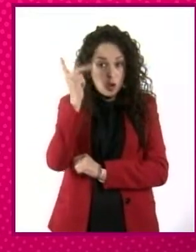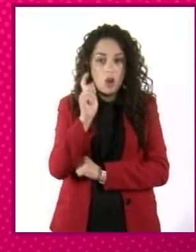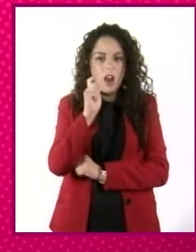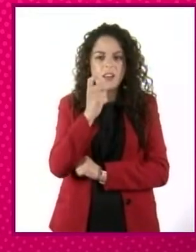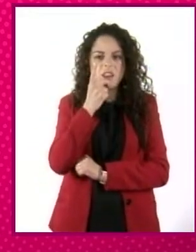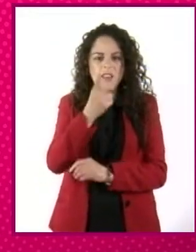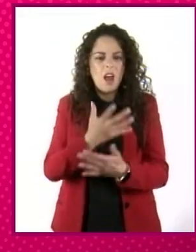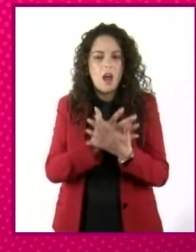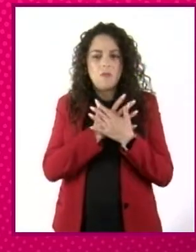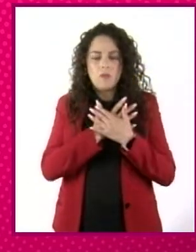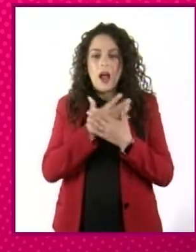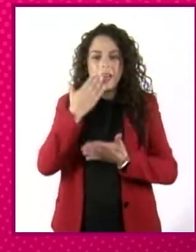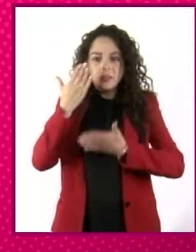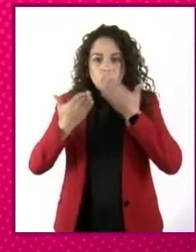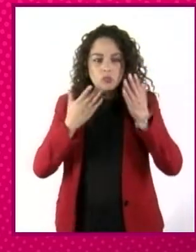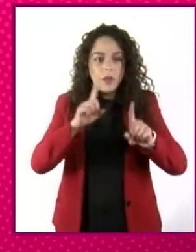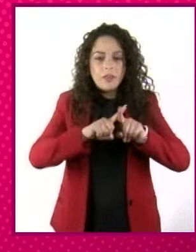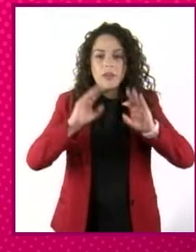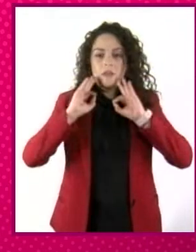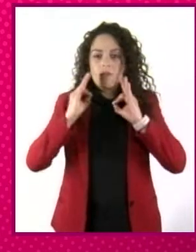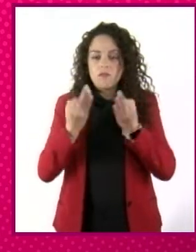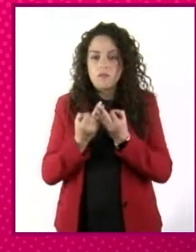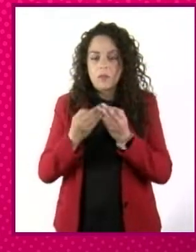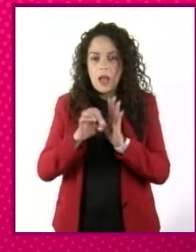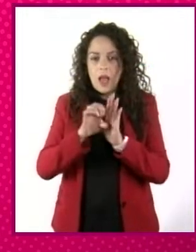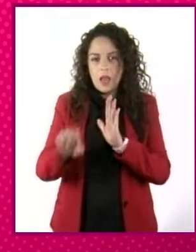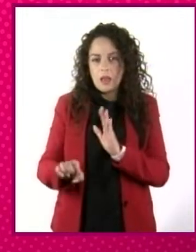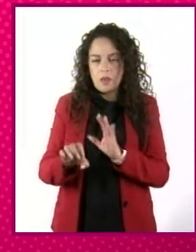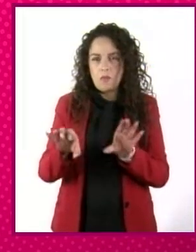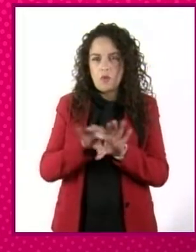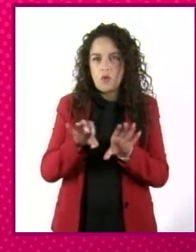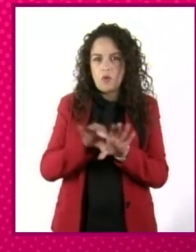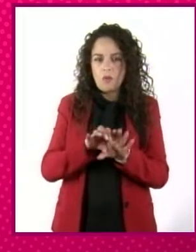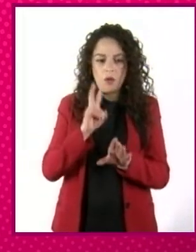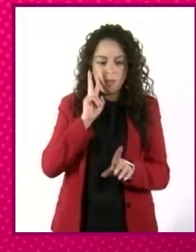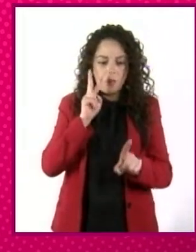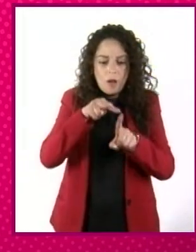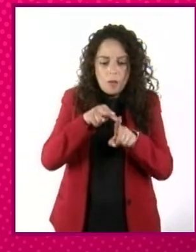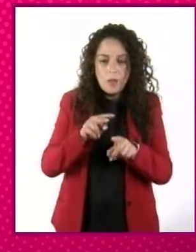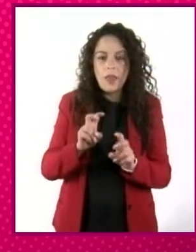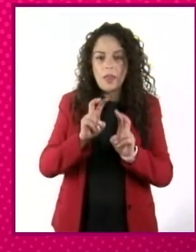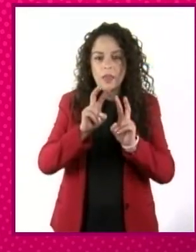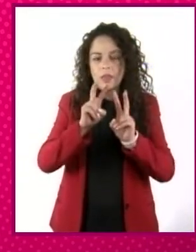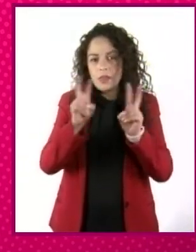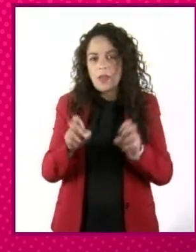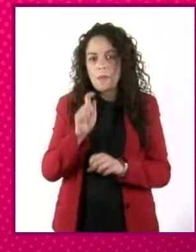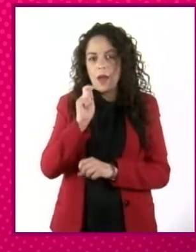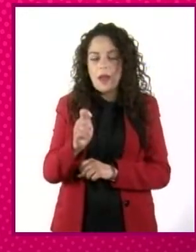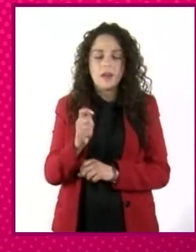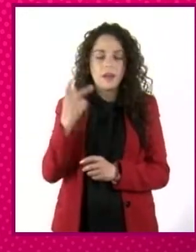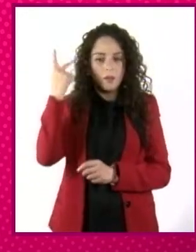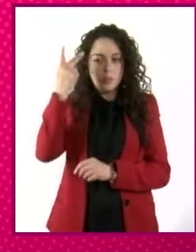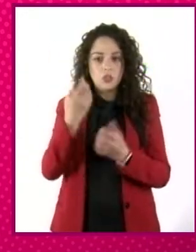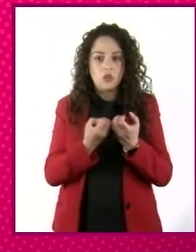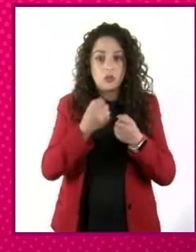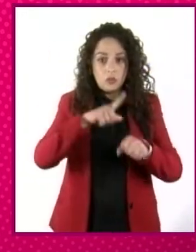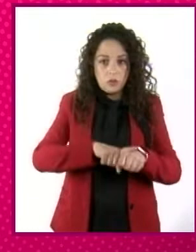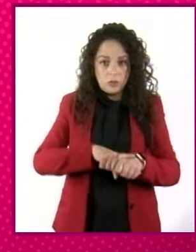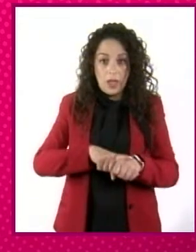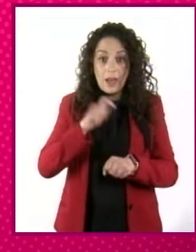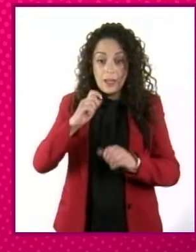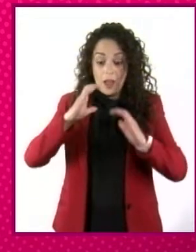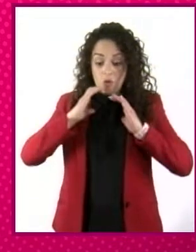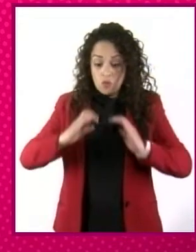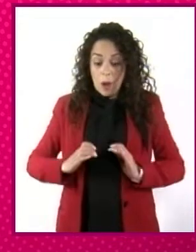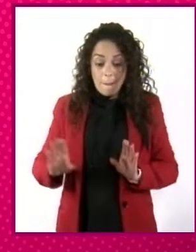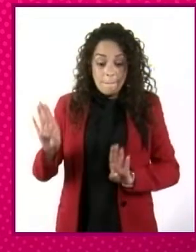desde distintas formas. Por ejemplo, desde una mirada, podríamos pensar como esto biopsicosocial, desde una mirada más biológica, en donde se